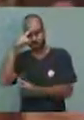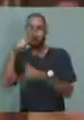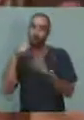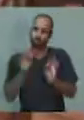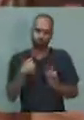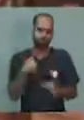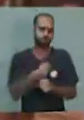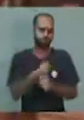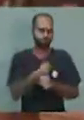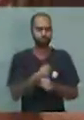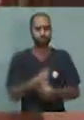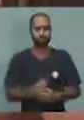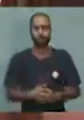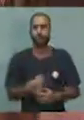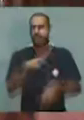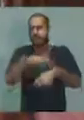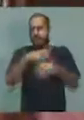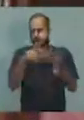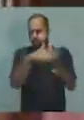Centro de Inmunología Molecular?